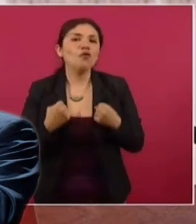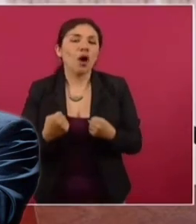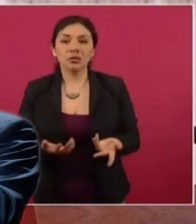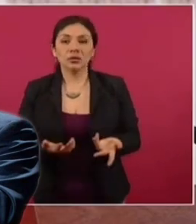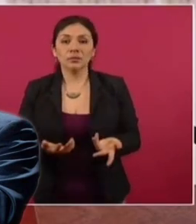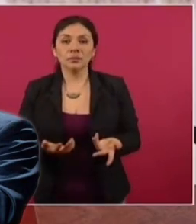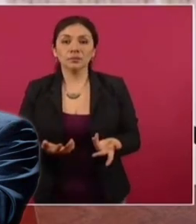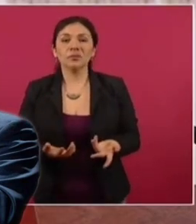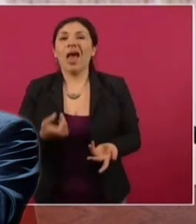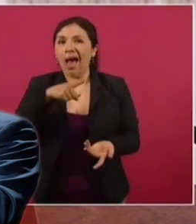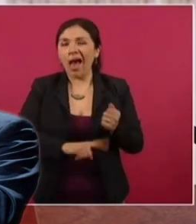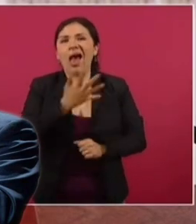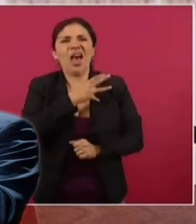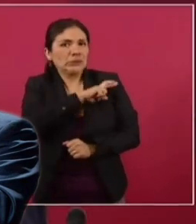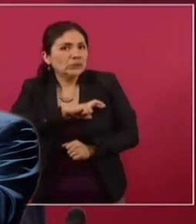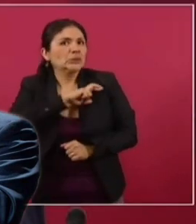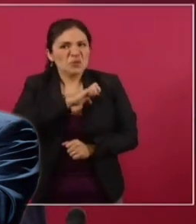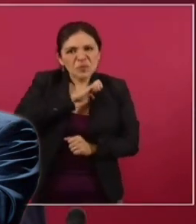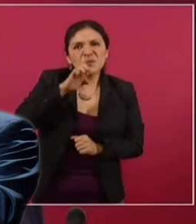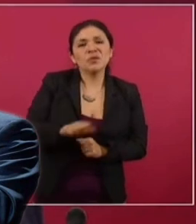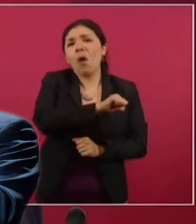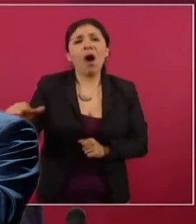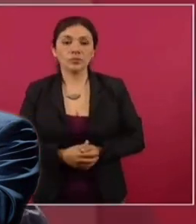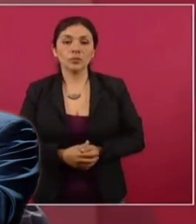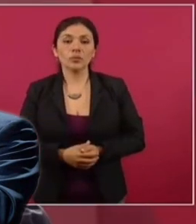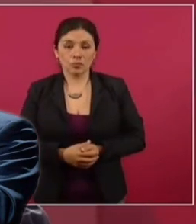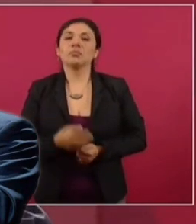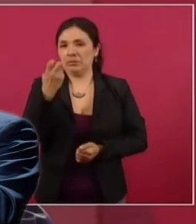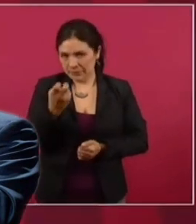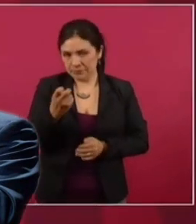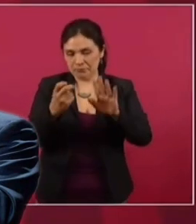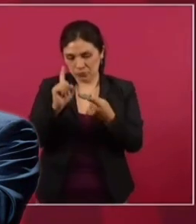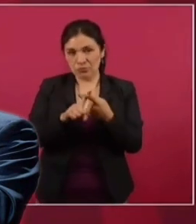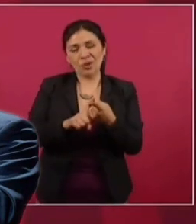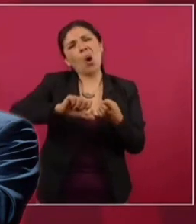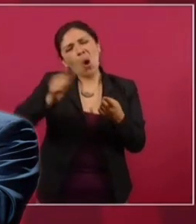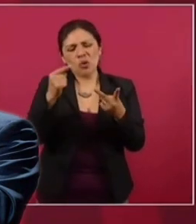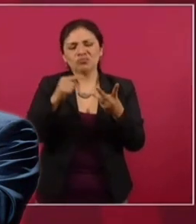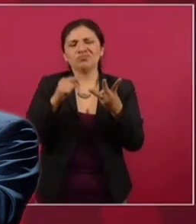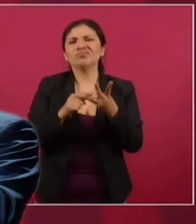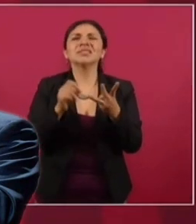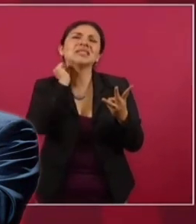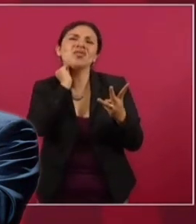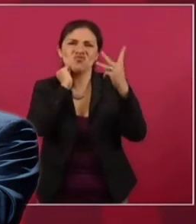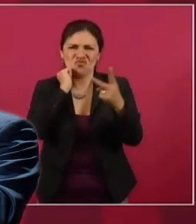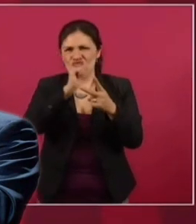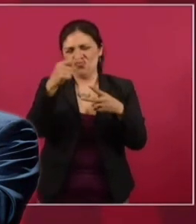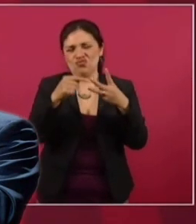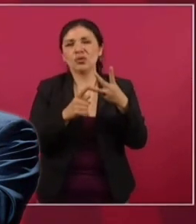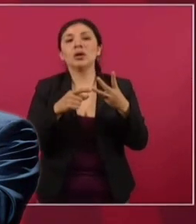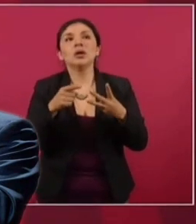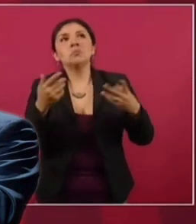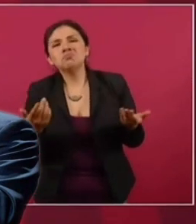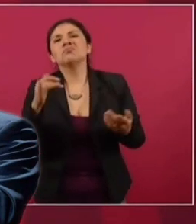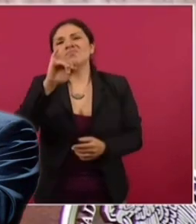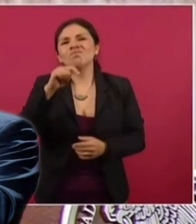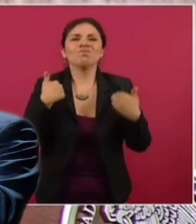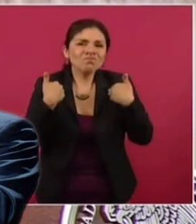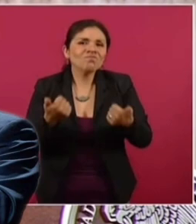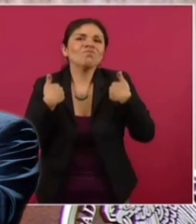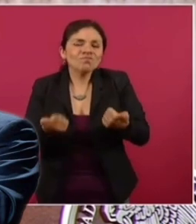y mucho rencor, mucho odio al pueblo cubano. Los otros dos senadores, pues los entiendo